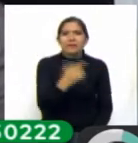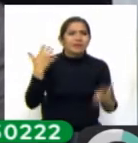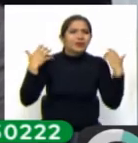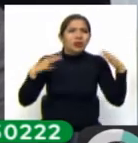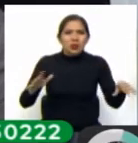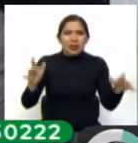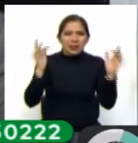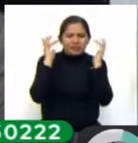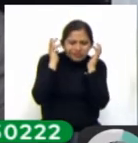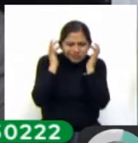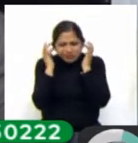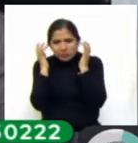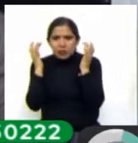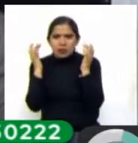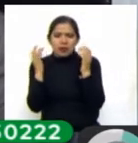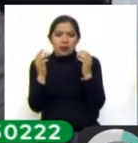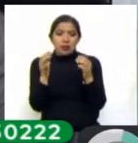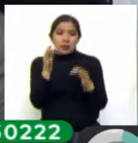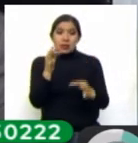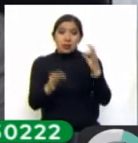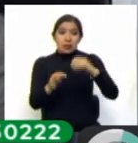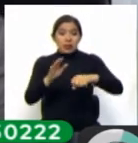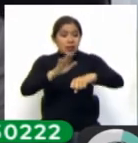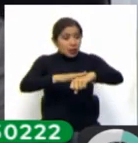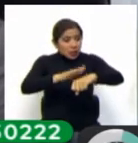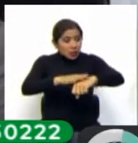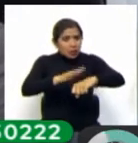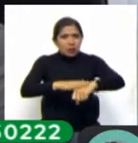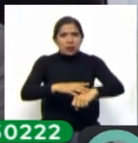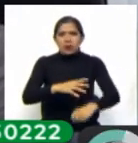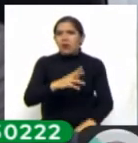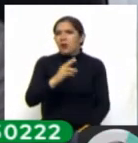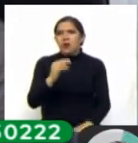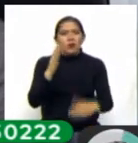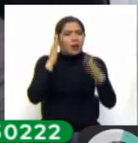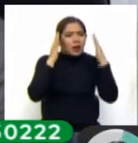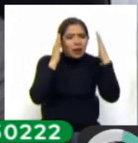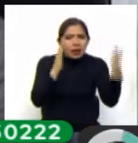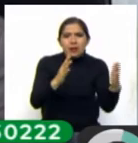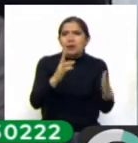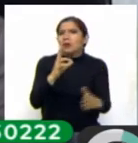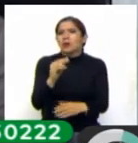Lastimosamente, cualquier llamado que se realiza no es atendido, no es